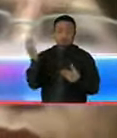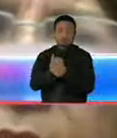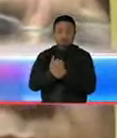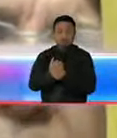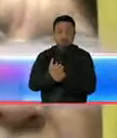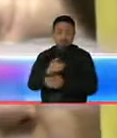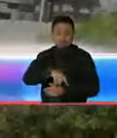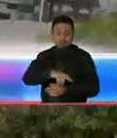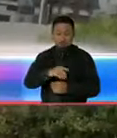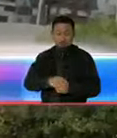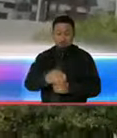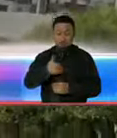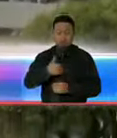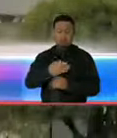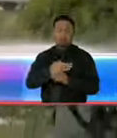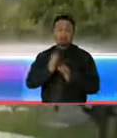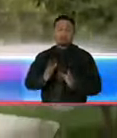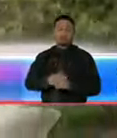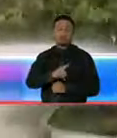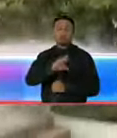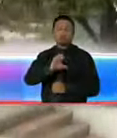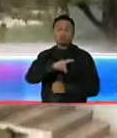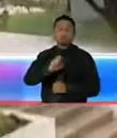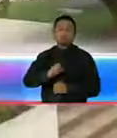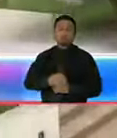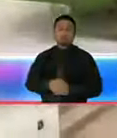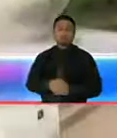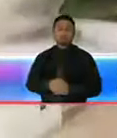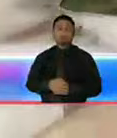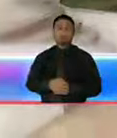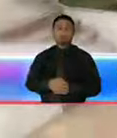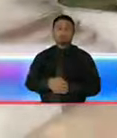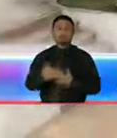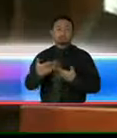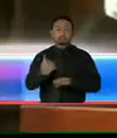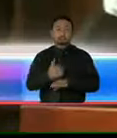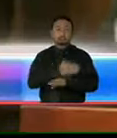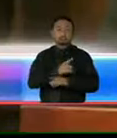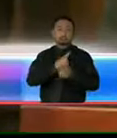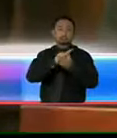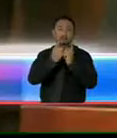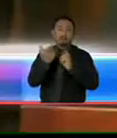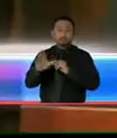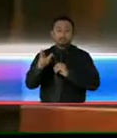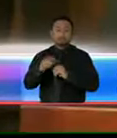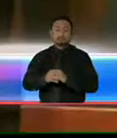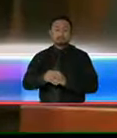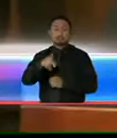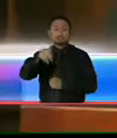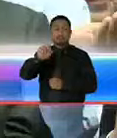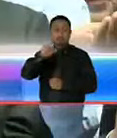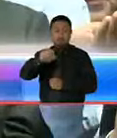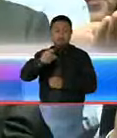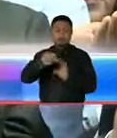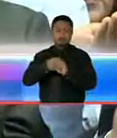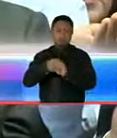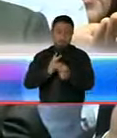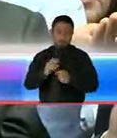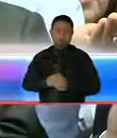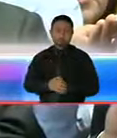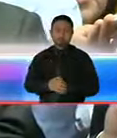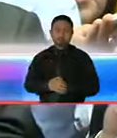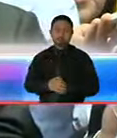exigir ser nombrada como funcionaria del organismo electoral, tras los cambios que se registraron con la renuncia de Juan Pablo Pozo. El Consejo